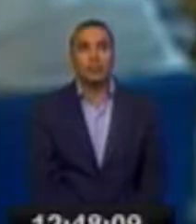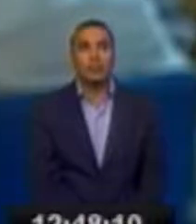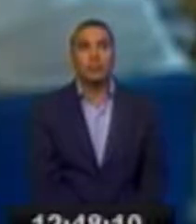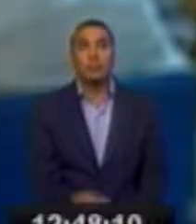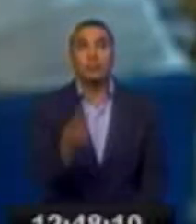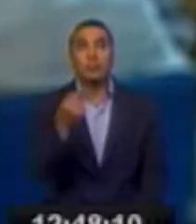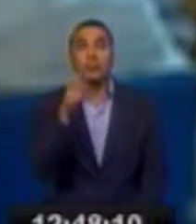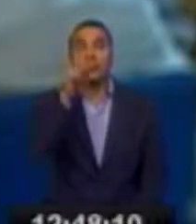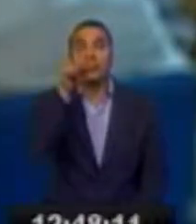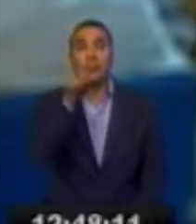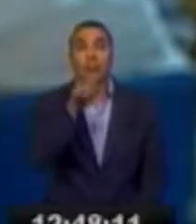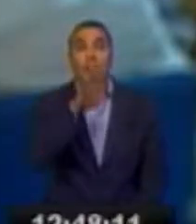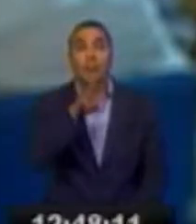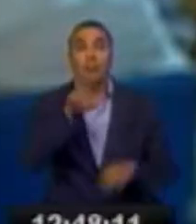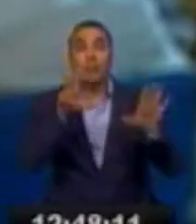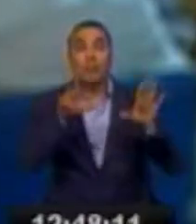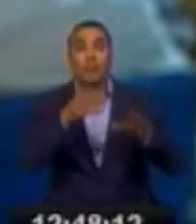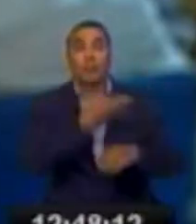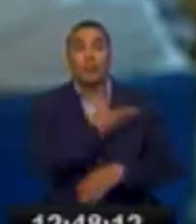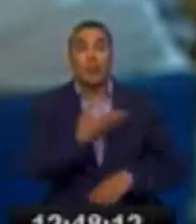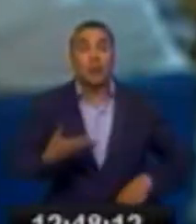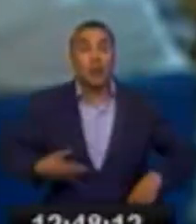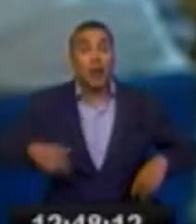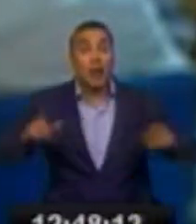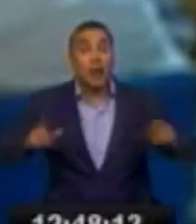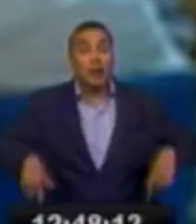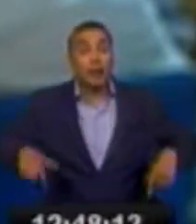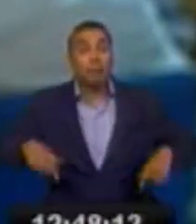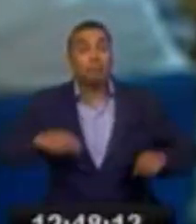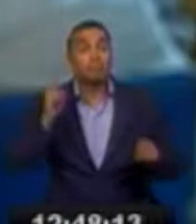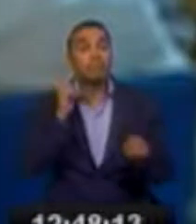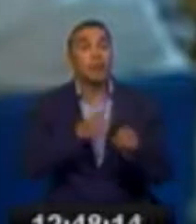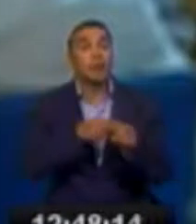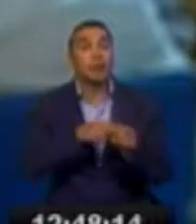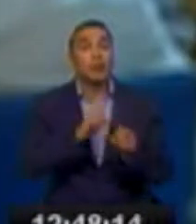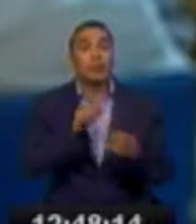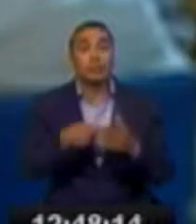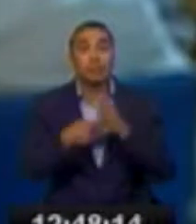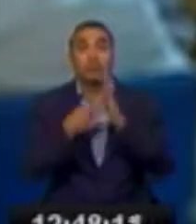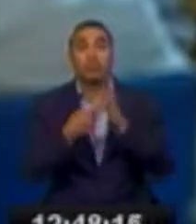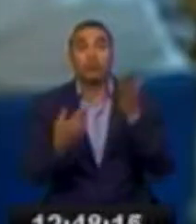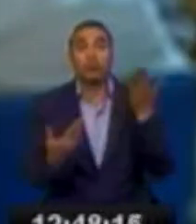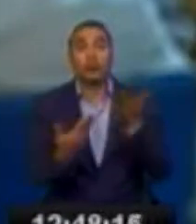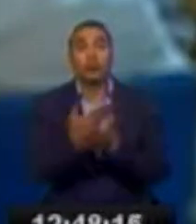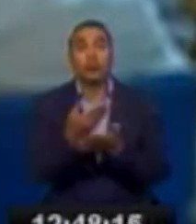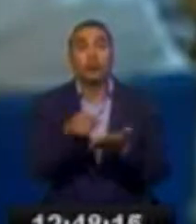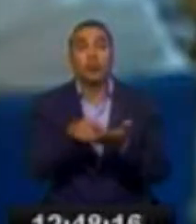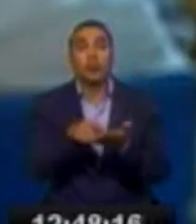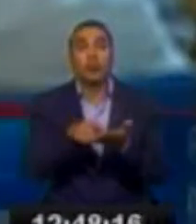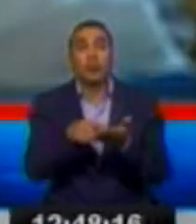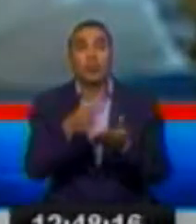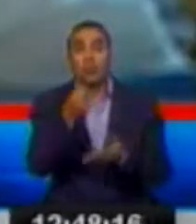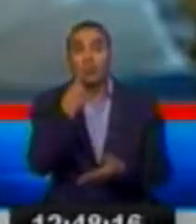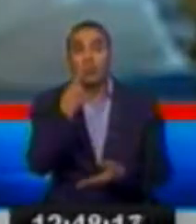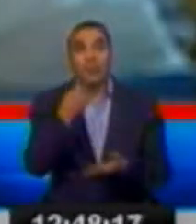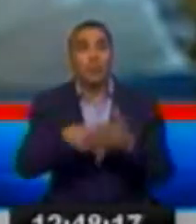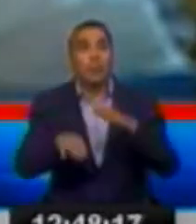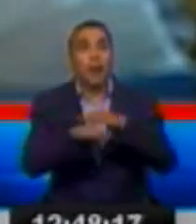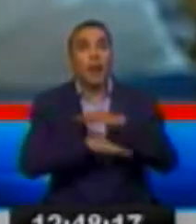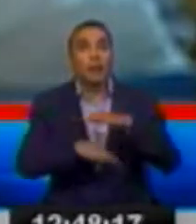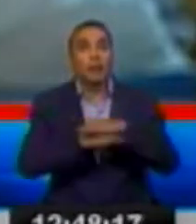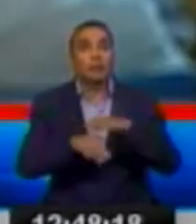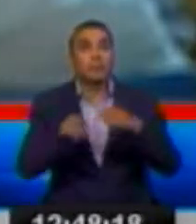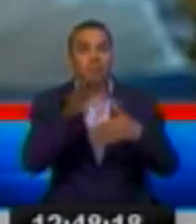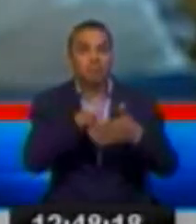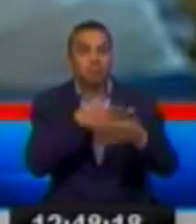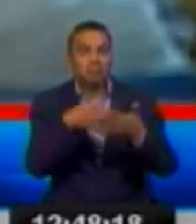Son las 12:48, amigos. El jefe de Estado, Lenín Moreno, participó en la presentación del nuevo cuadro nacional de medicamentos básicos,